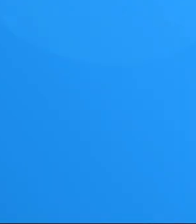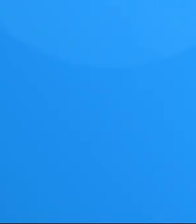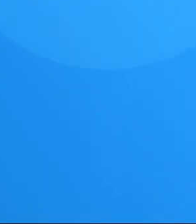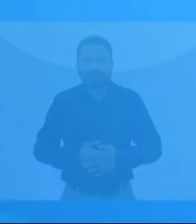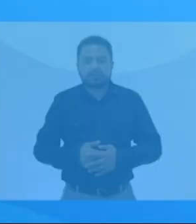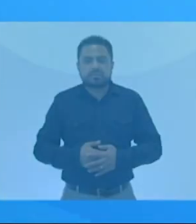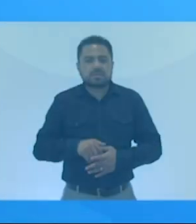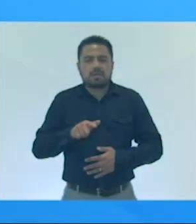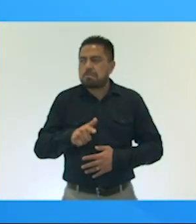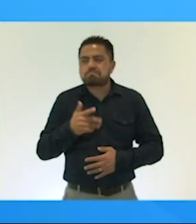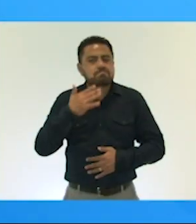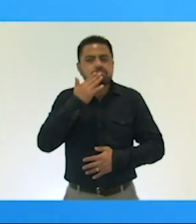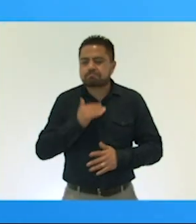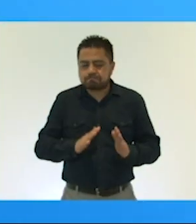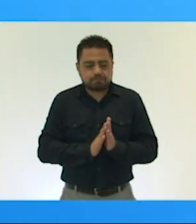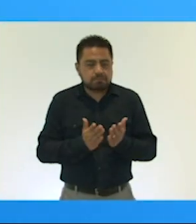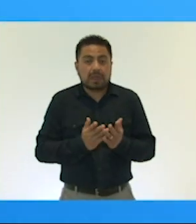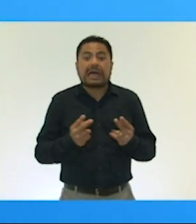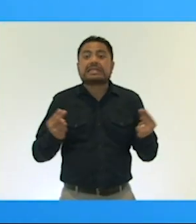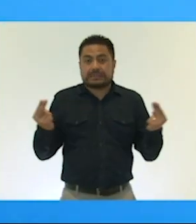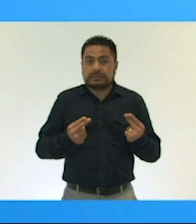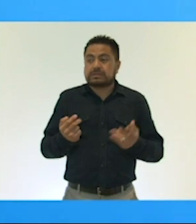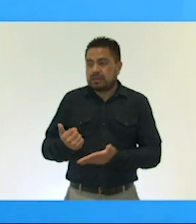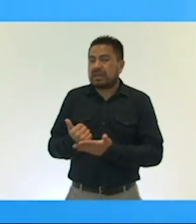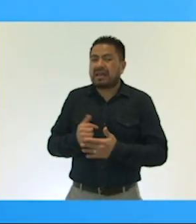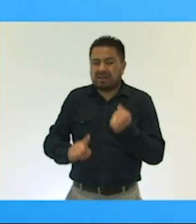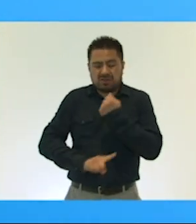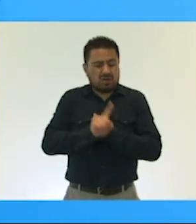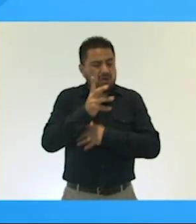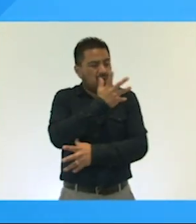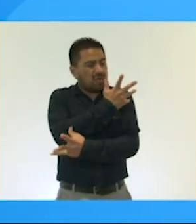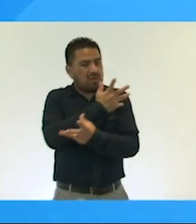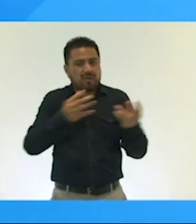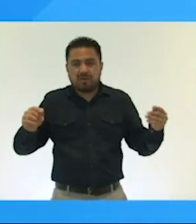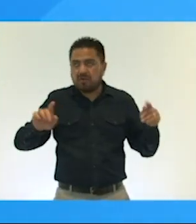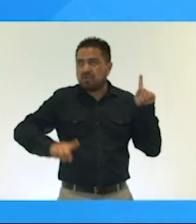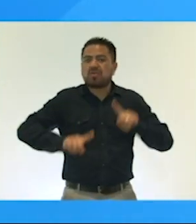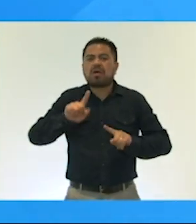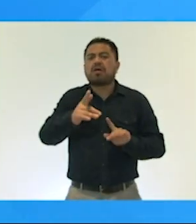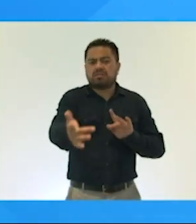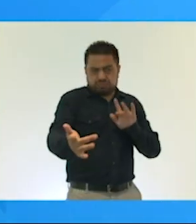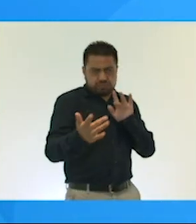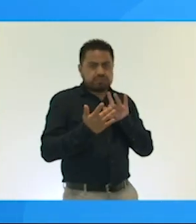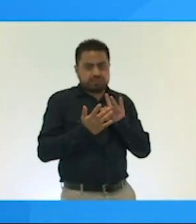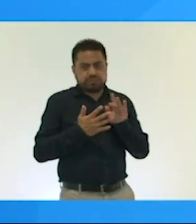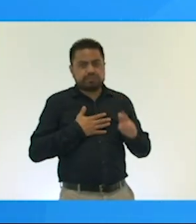Si no tienes el libro de texto o necesitas ayuda para resolver tus dudas, contáctanos.